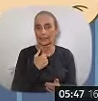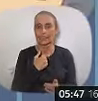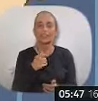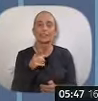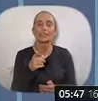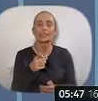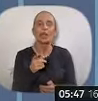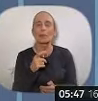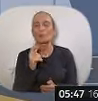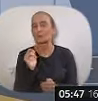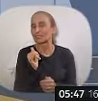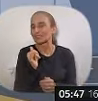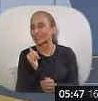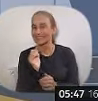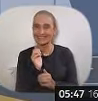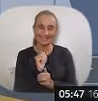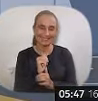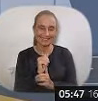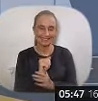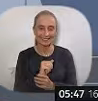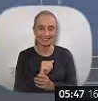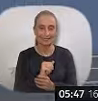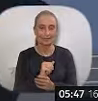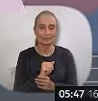ti, Kuz.